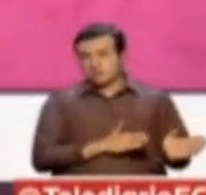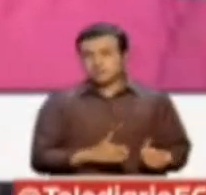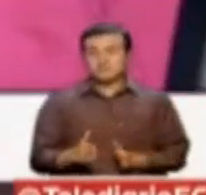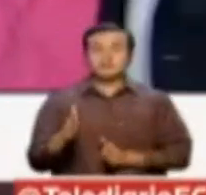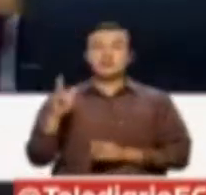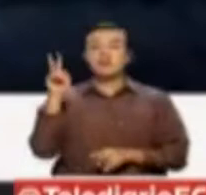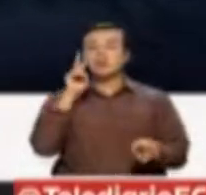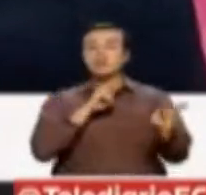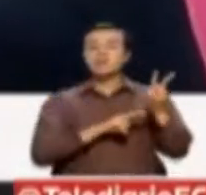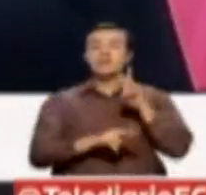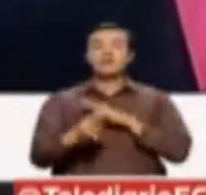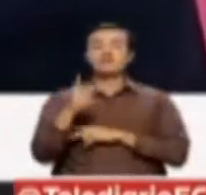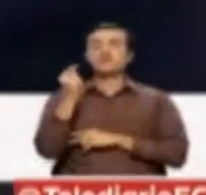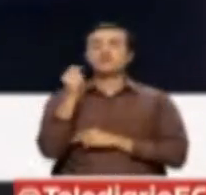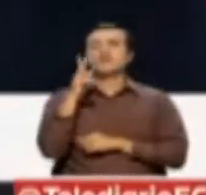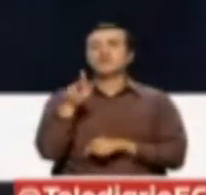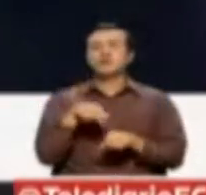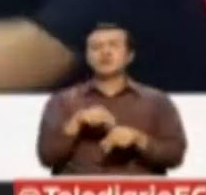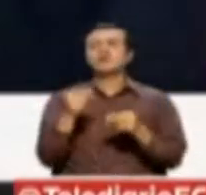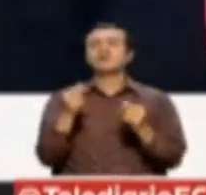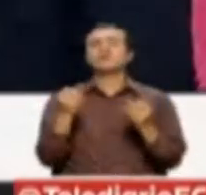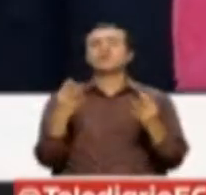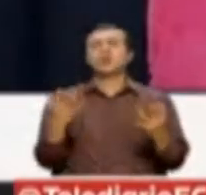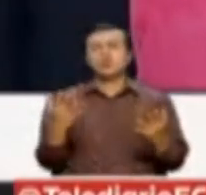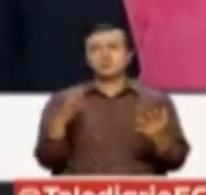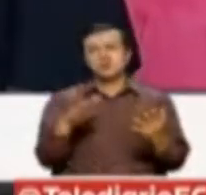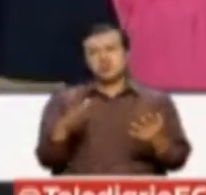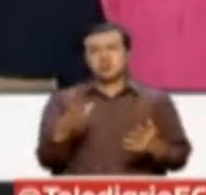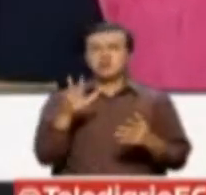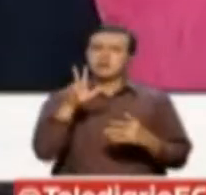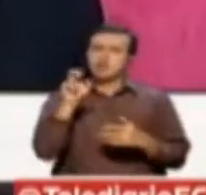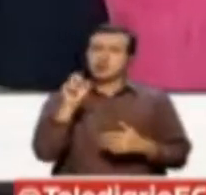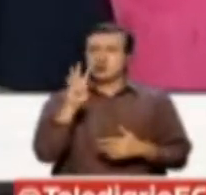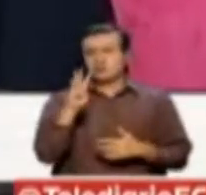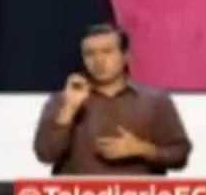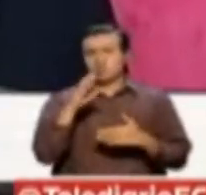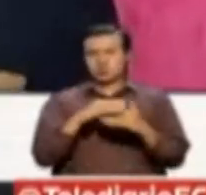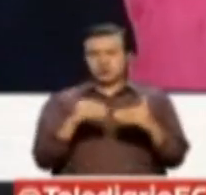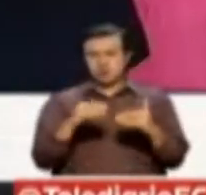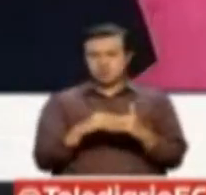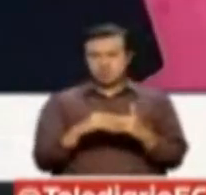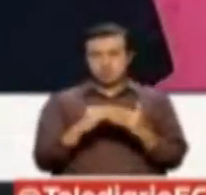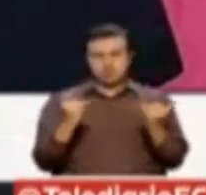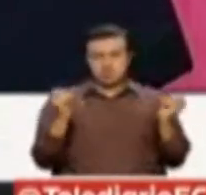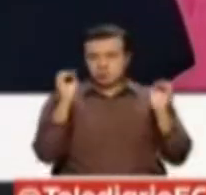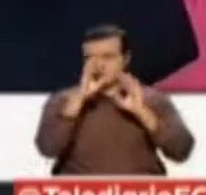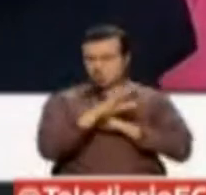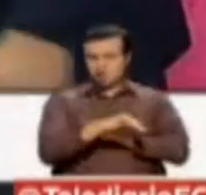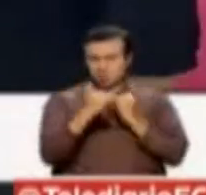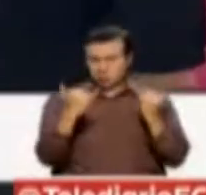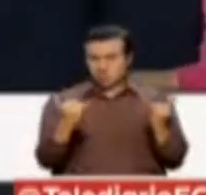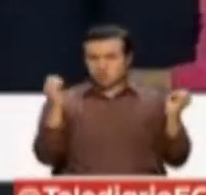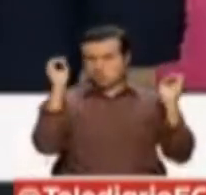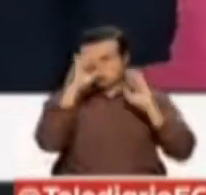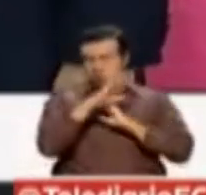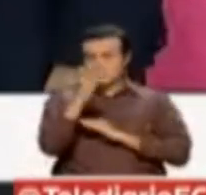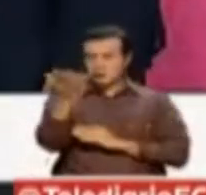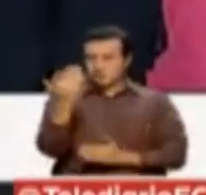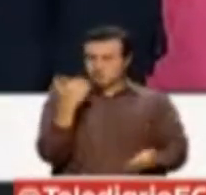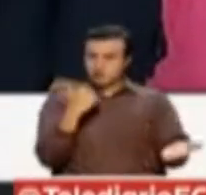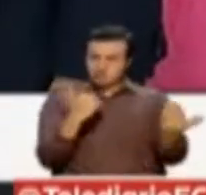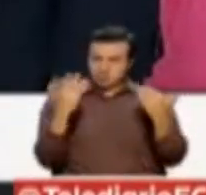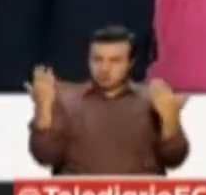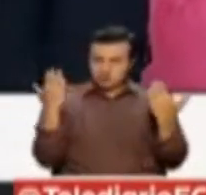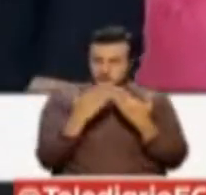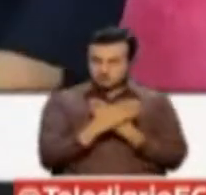un examen que normalmente cuánto cuesta un examen auditivo oscila entre 30 y 40 dólares están siendo gratuitos se están haciendo gratuitos en